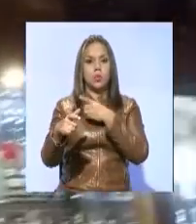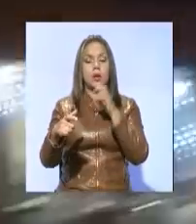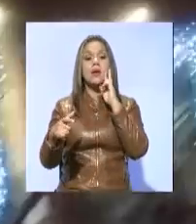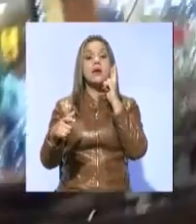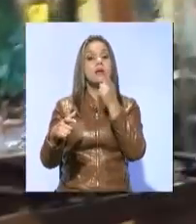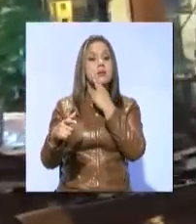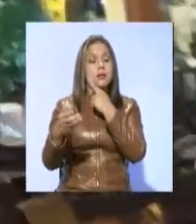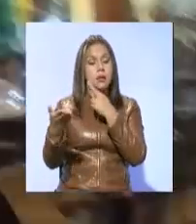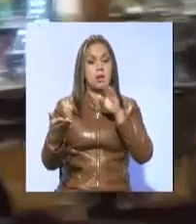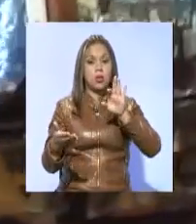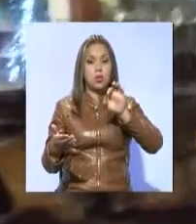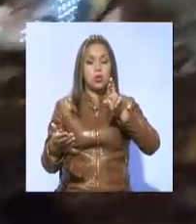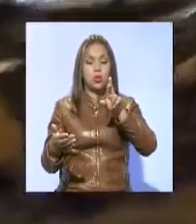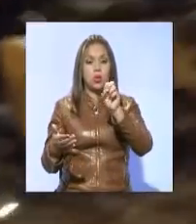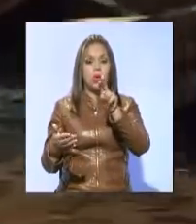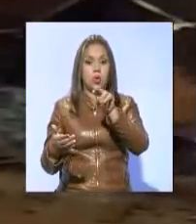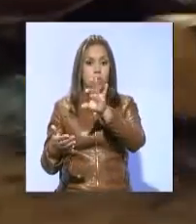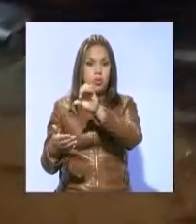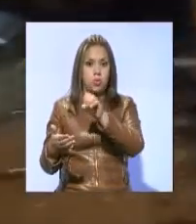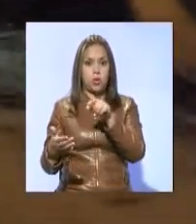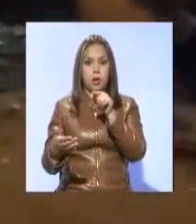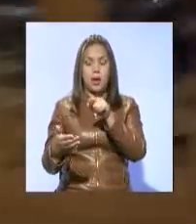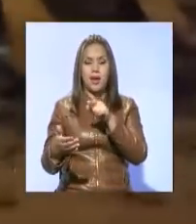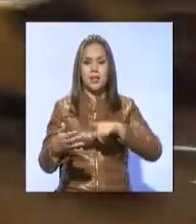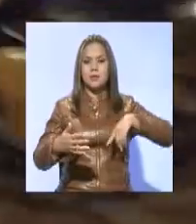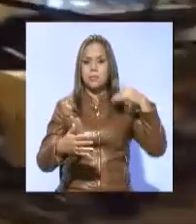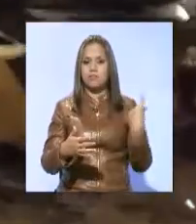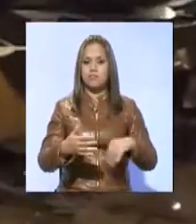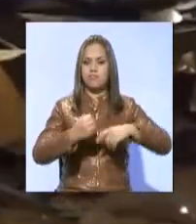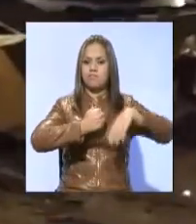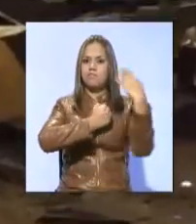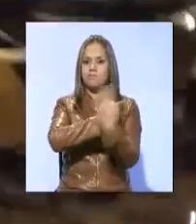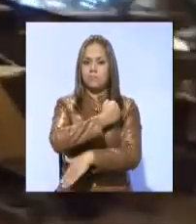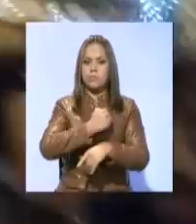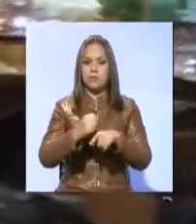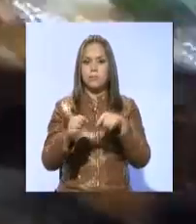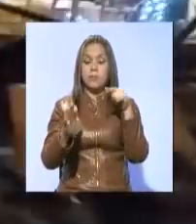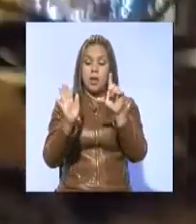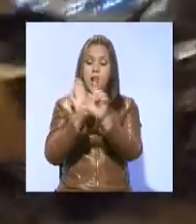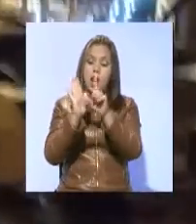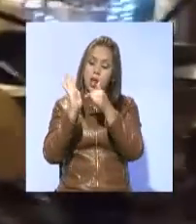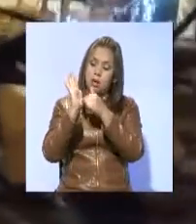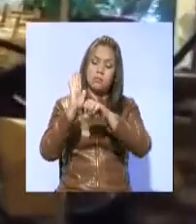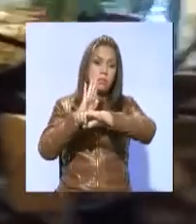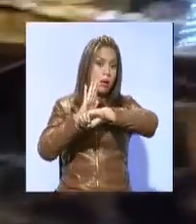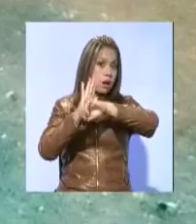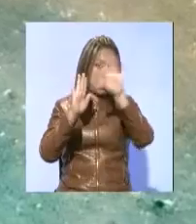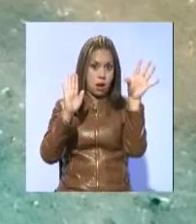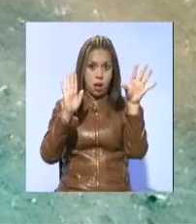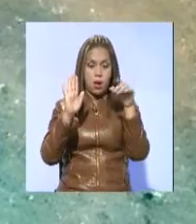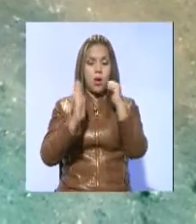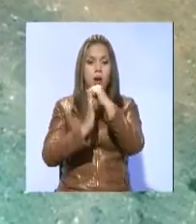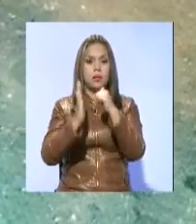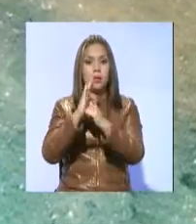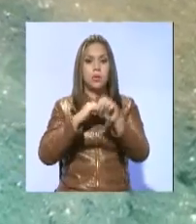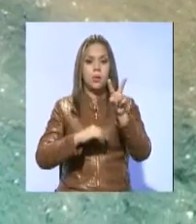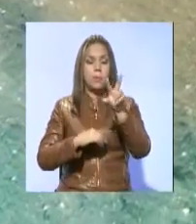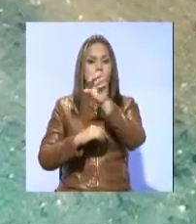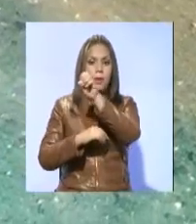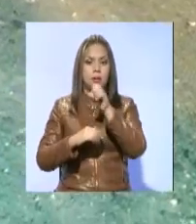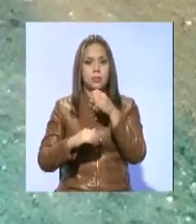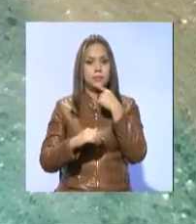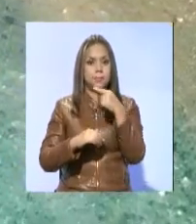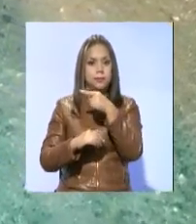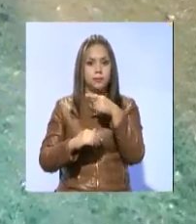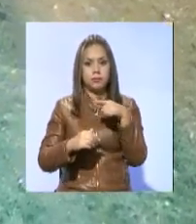dicho comedor se desprenden del concurso real de infracciones que se encuentra tipificado en el Código Penal, artículo 20. Según los elementos que se